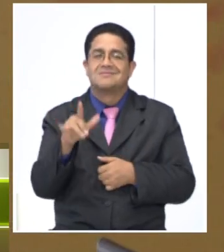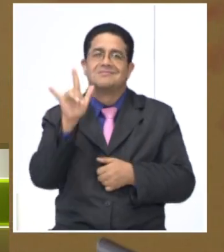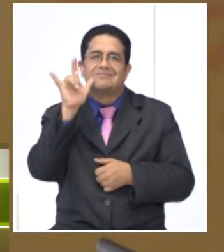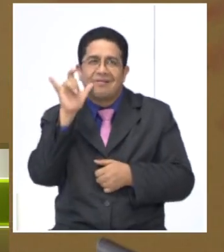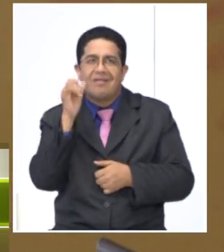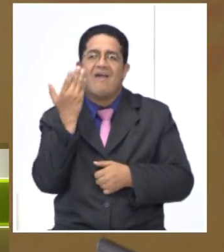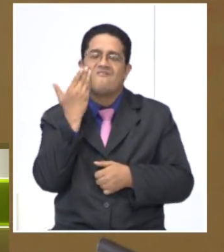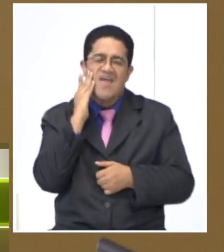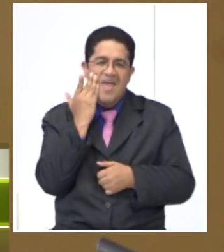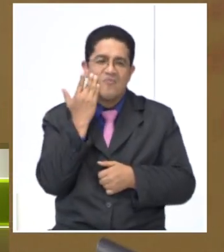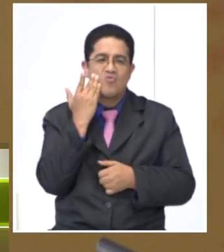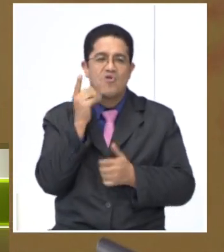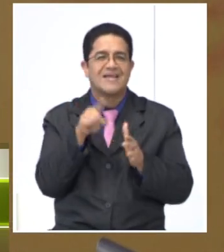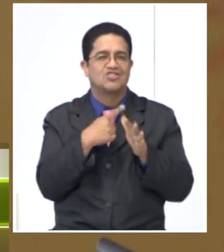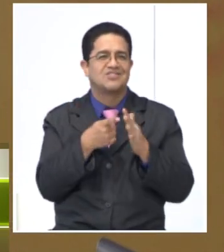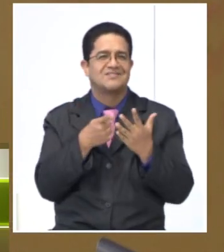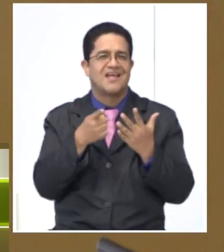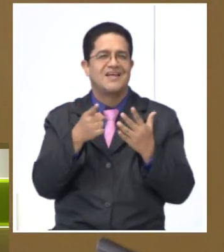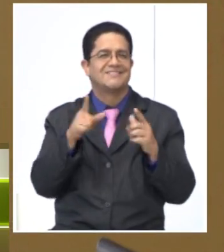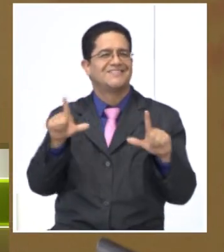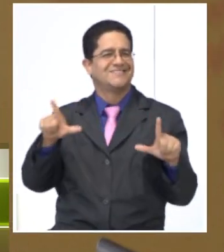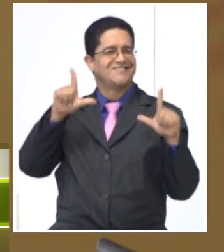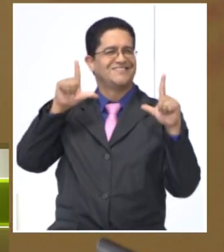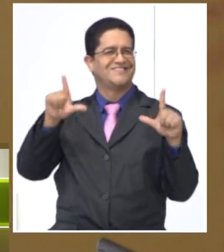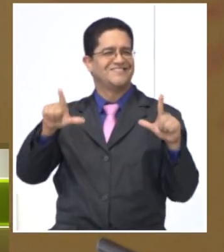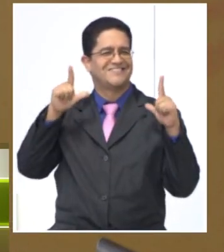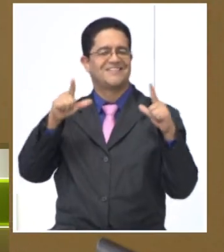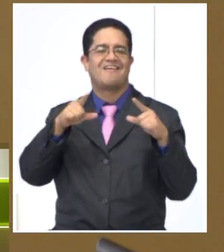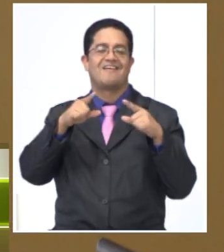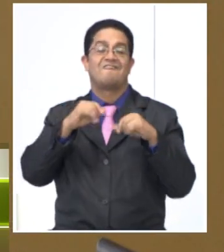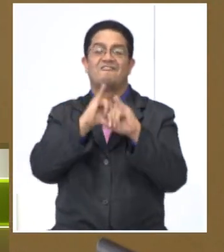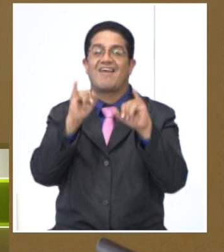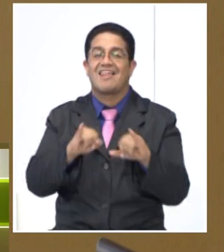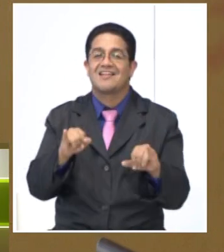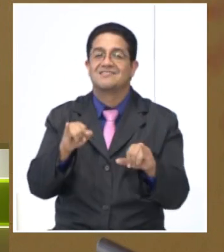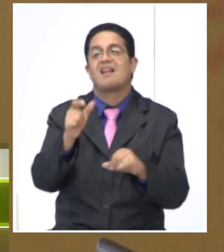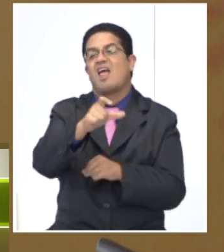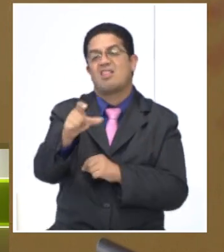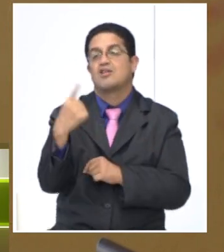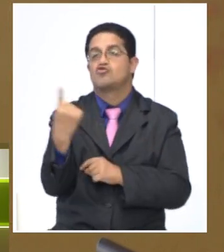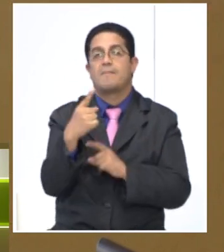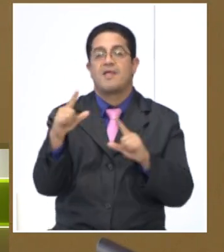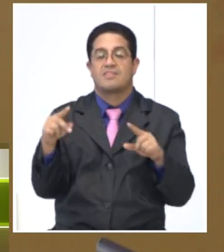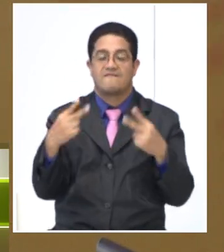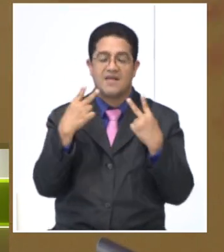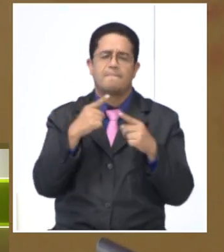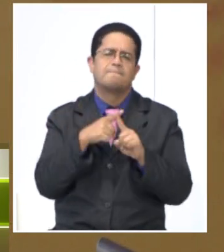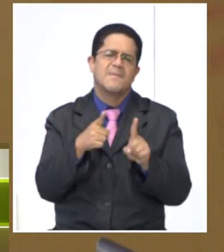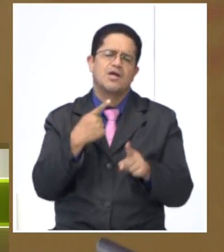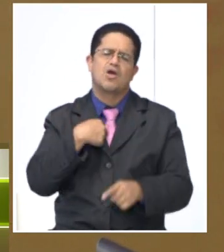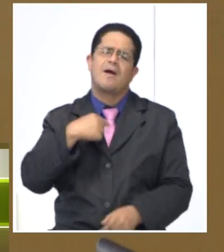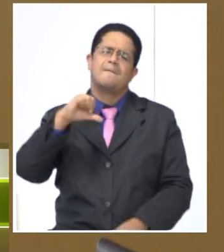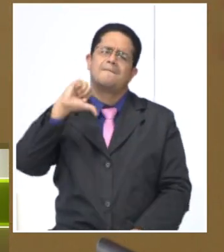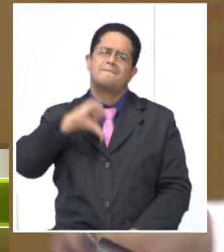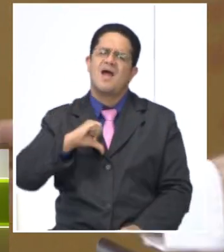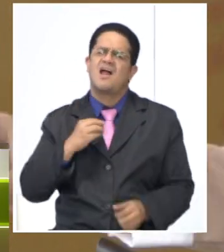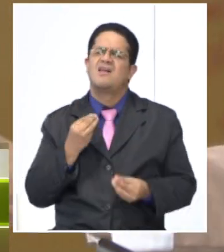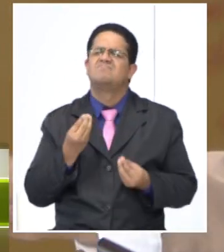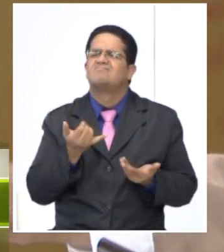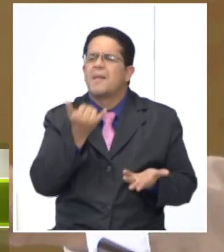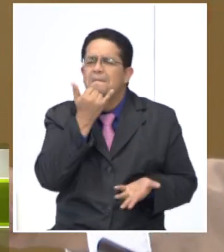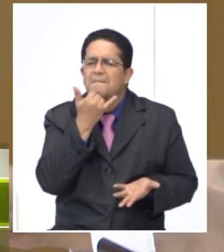donde mostrar una sonrisa y el mostrar estar bien es solamente lo que está bien. Pero cuando estamos mal, Daniela, ¿qué pasa cuando estamos